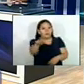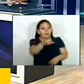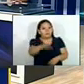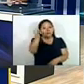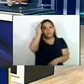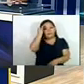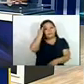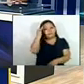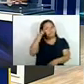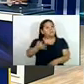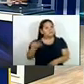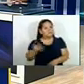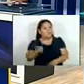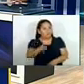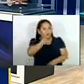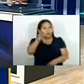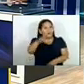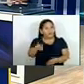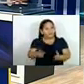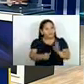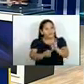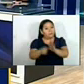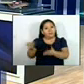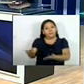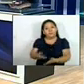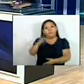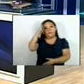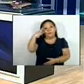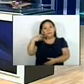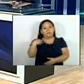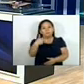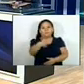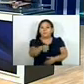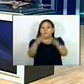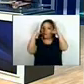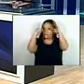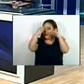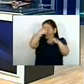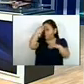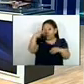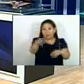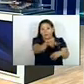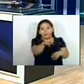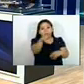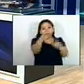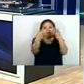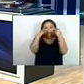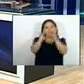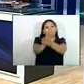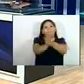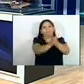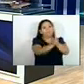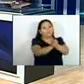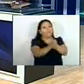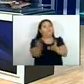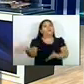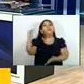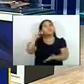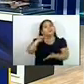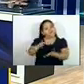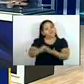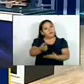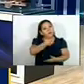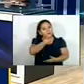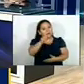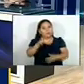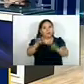saber, pues la tenemos aquí en esta entrega de noticias. Roxana. Buenas noches Manuel, buenas noches amigos televidentes, un gusto estar nuevamente con ustedes, vamos